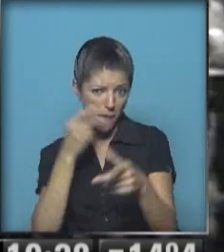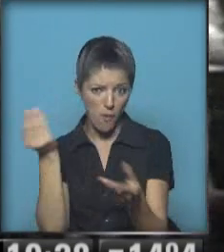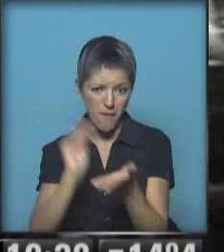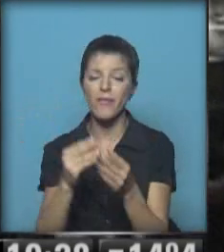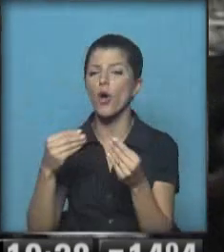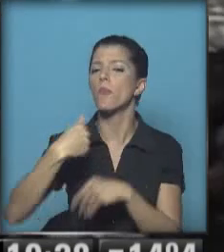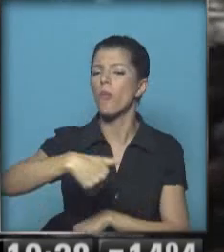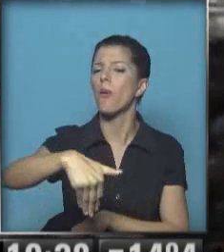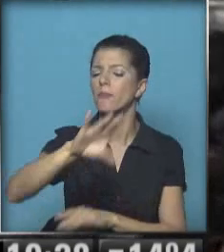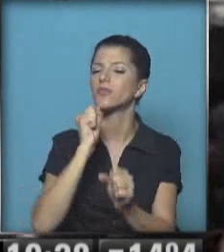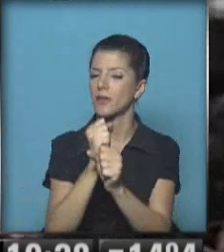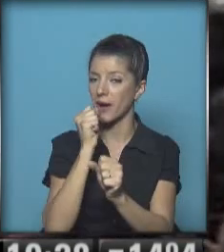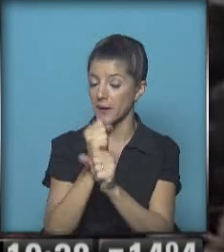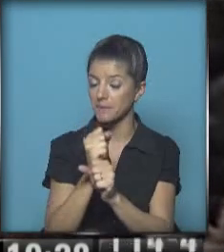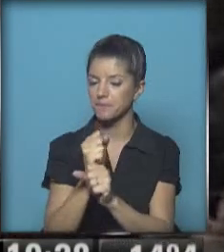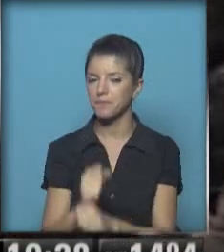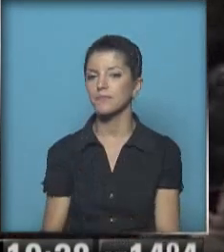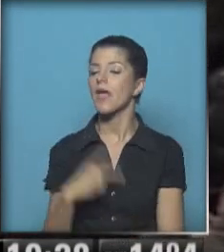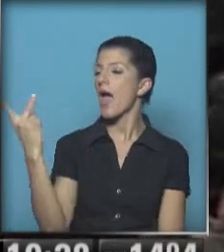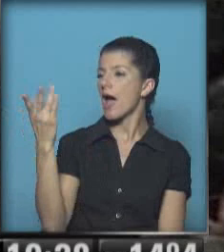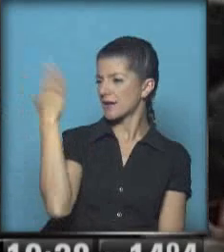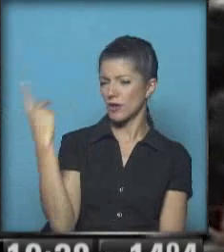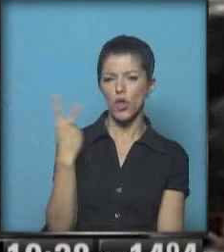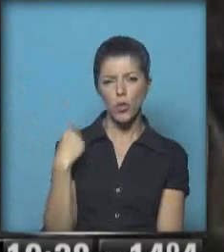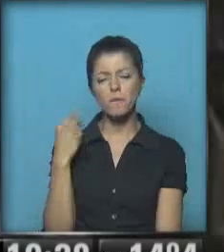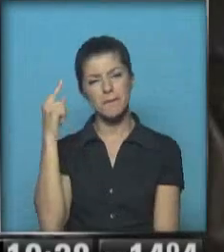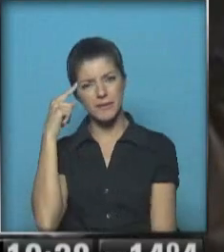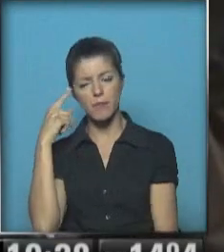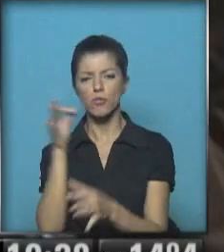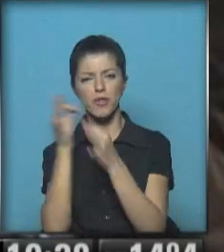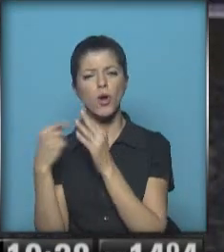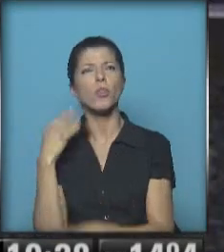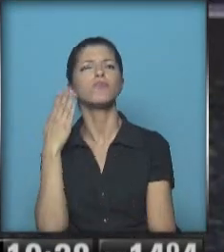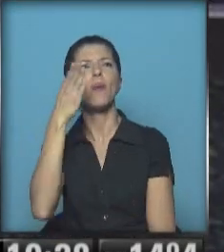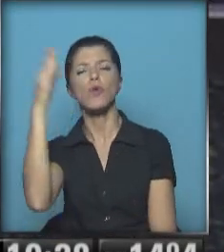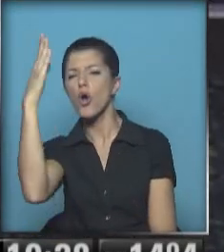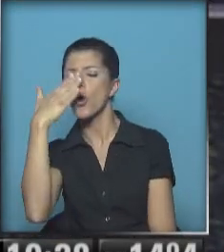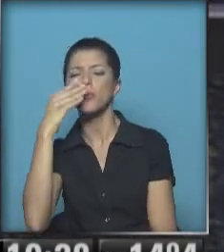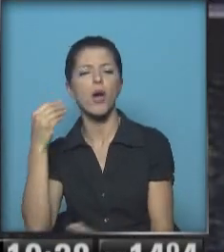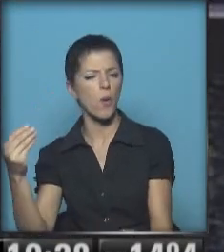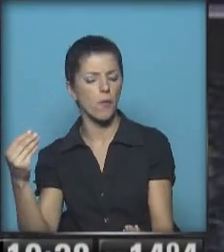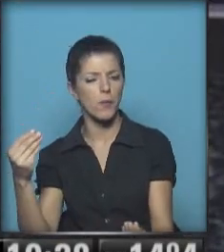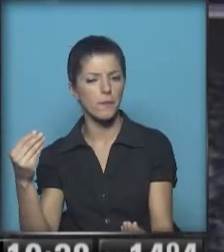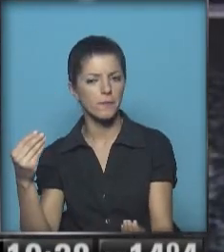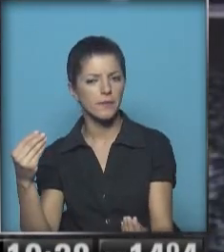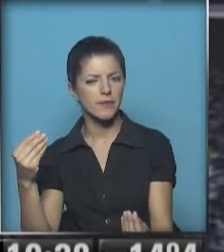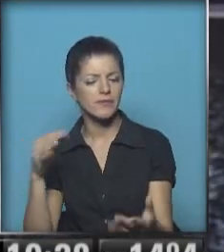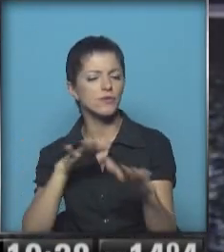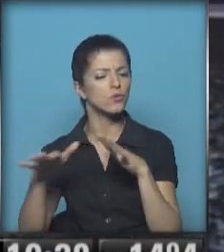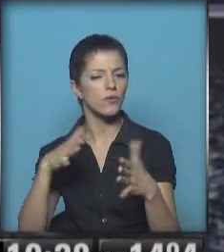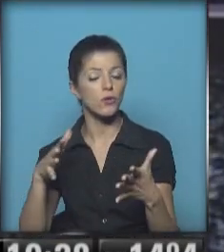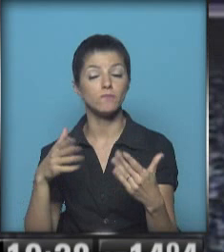Yo digo, veníamos charlando, ¿a qué Córdoba vamos? Yo le decía, mirá, a